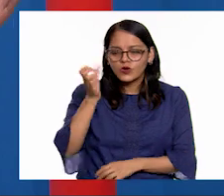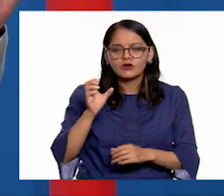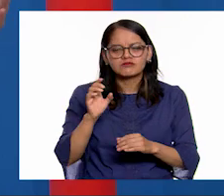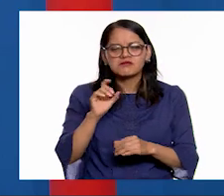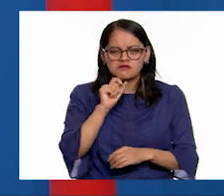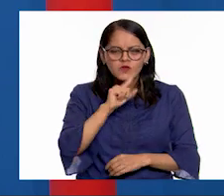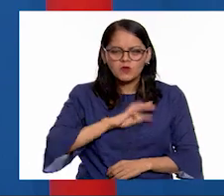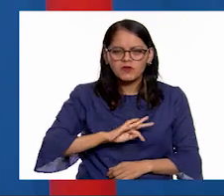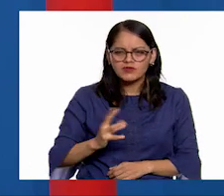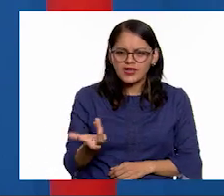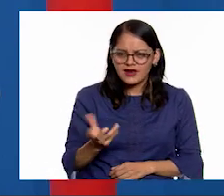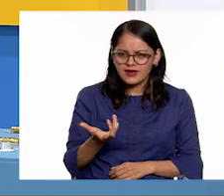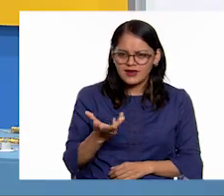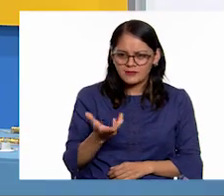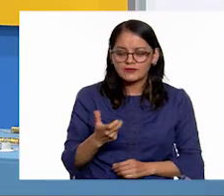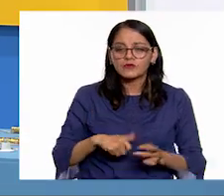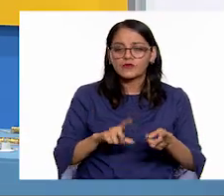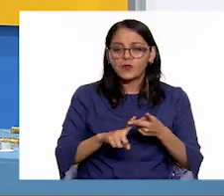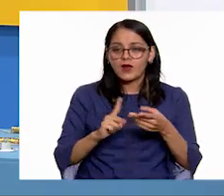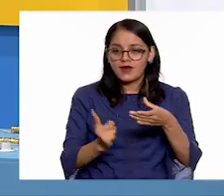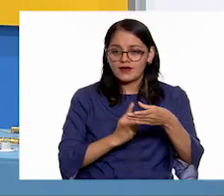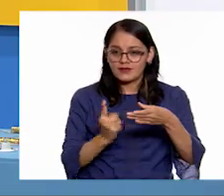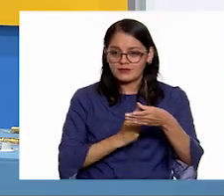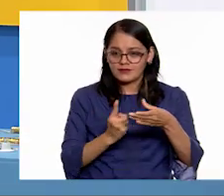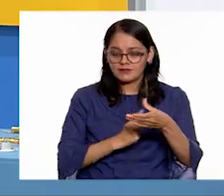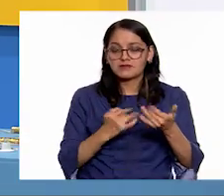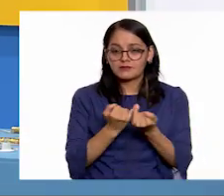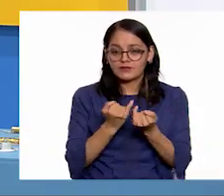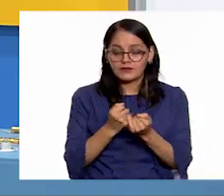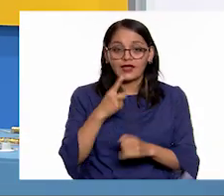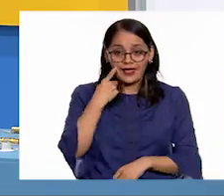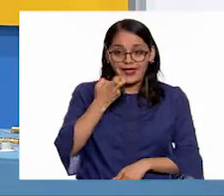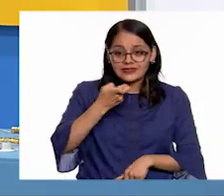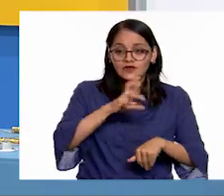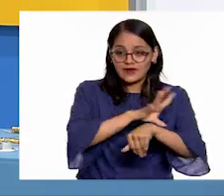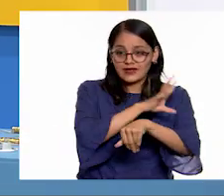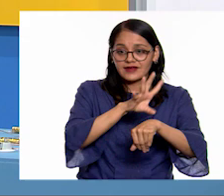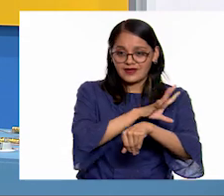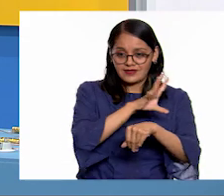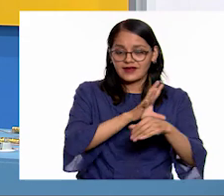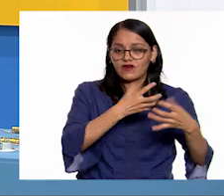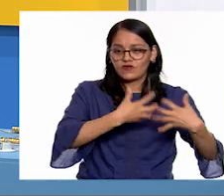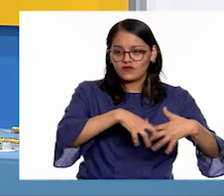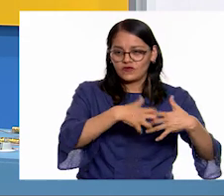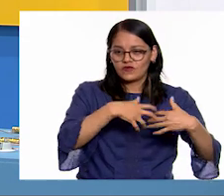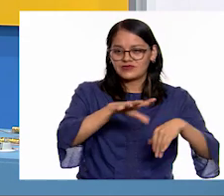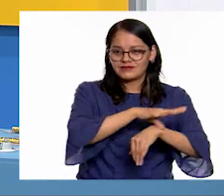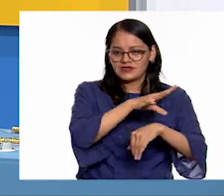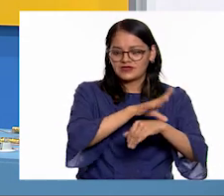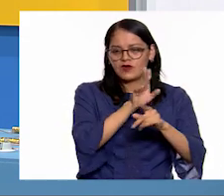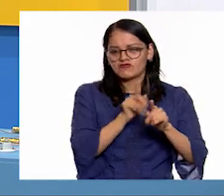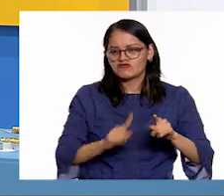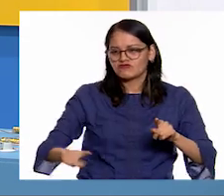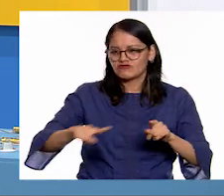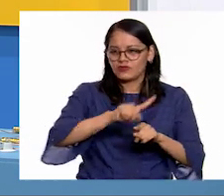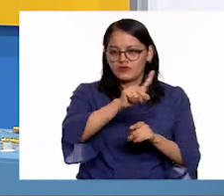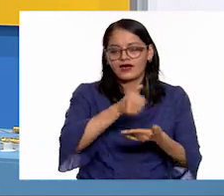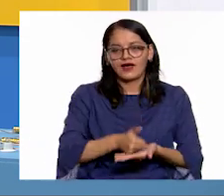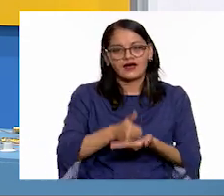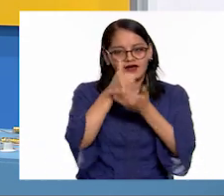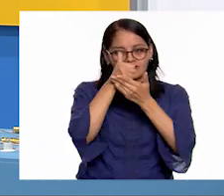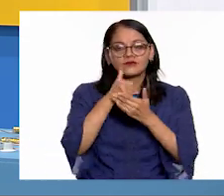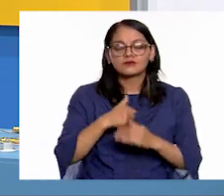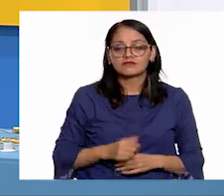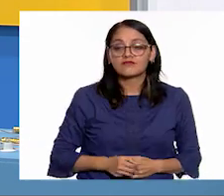licuadora, ¿no? Por ejemplo. Así es, la electricidad es una fuente de energía imprescindible en la actualidad. En muchos hogares